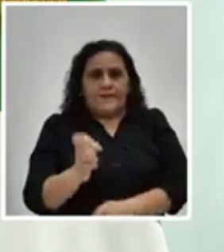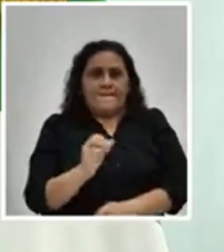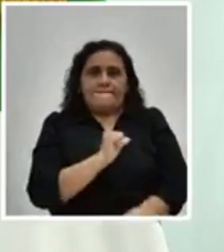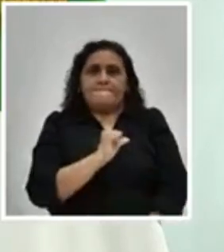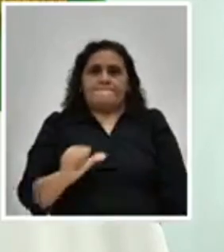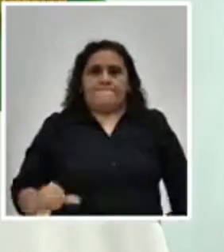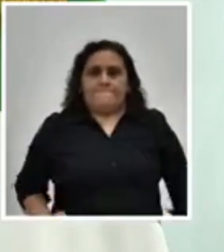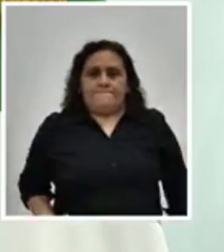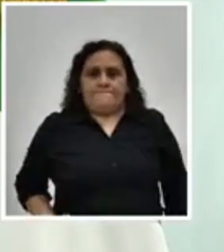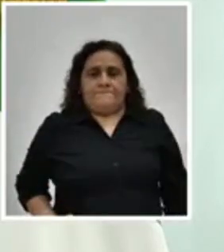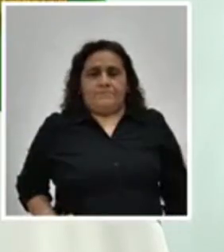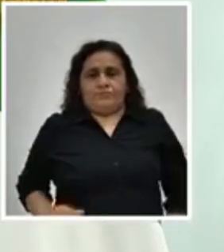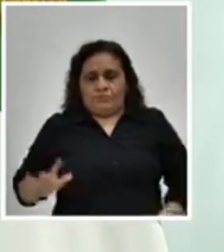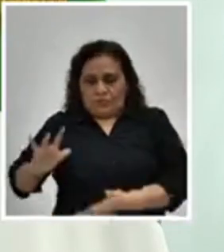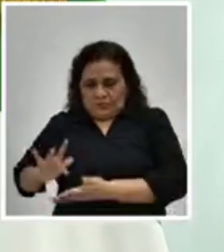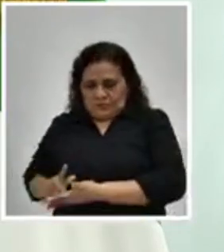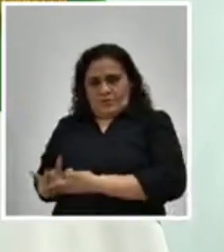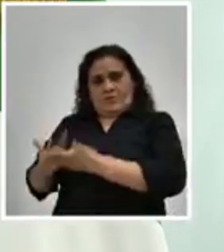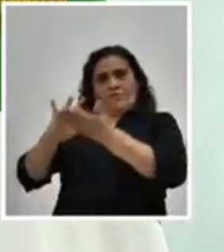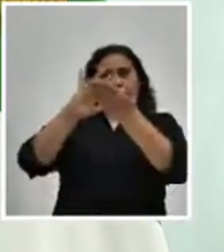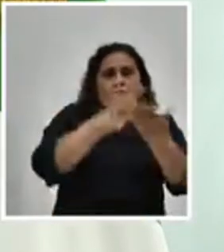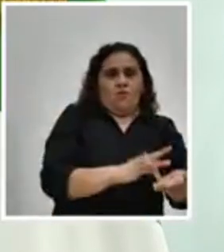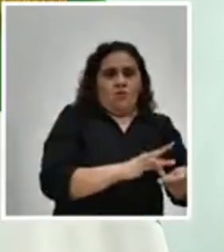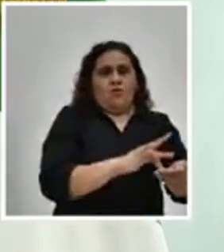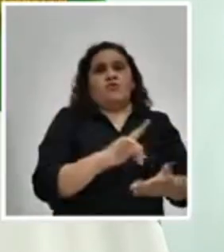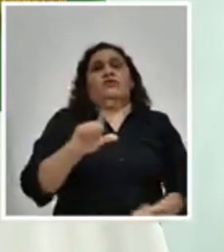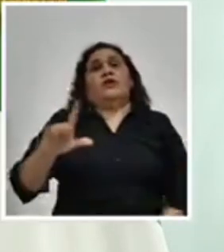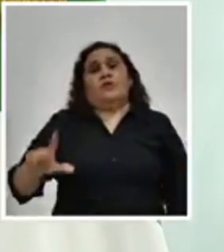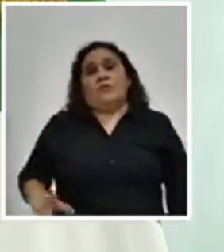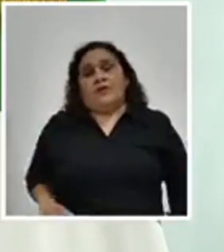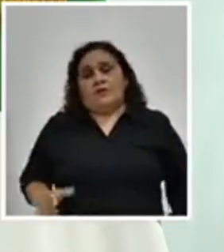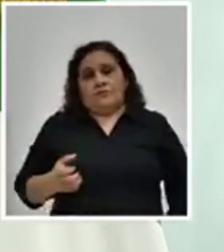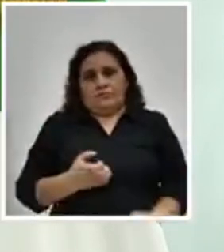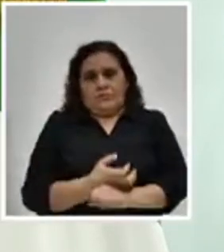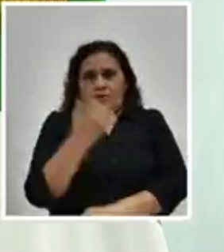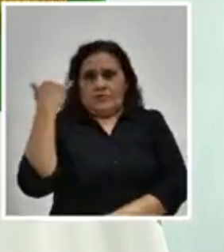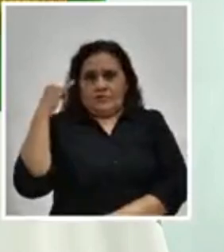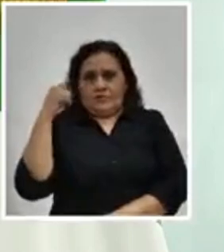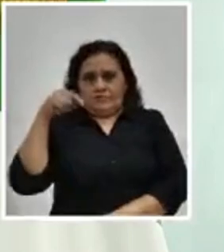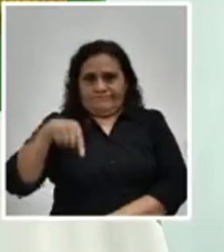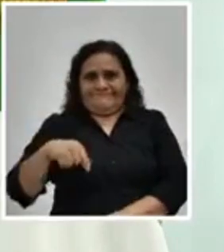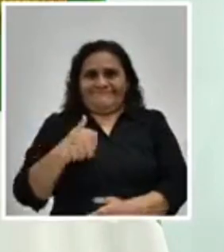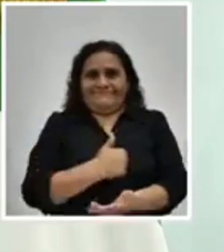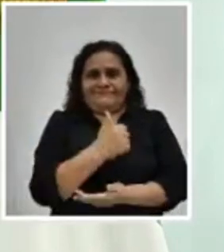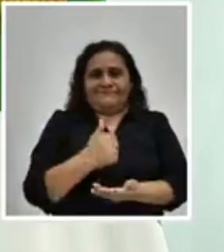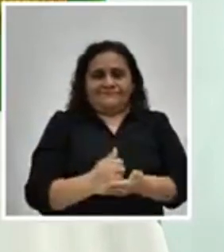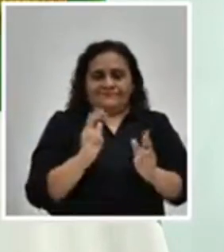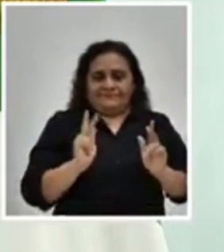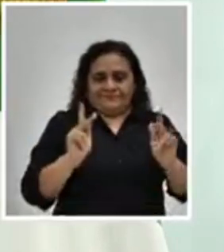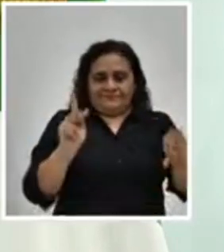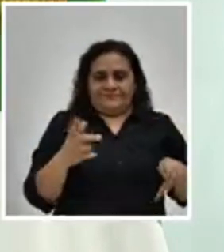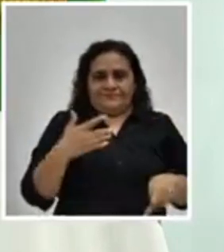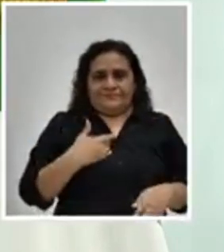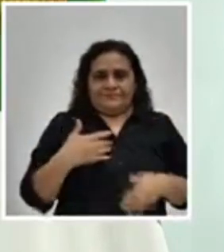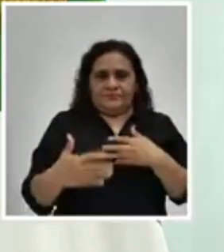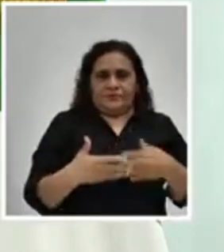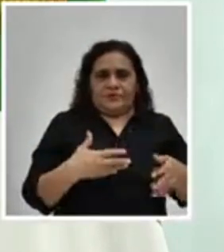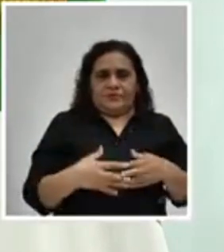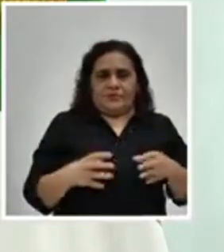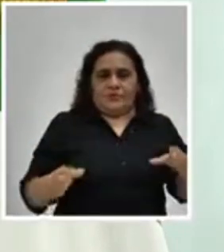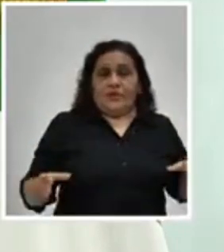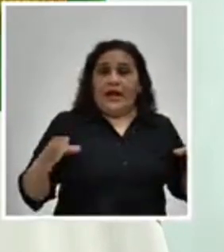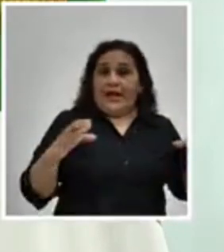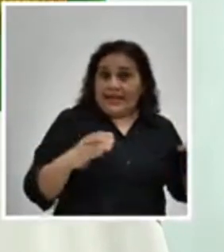y al valioso apoyo del gobierno del estado de Yucatán, nuestra ciudad hoy cuenta con una moderna cámara